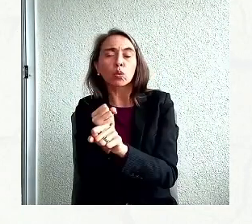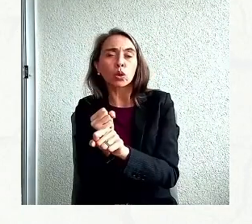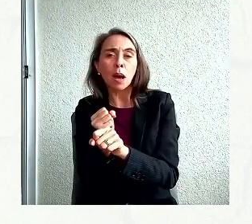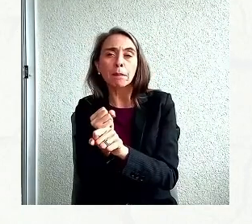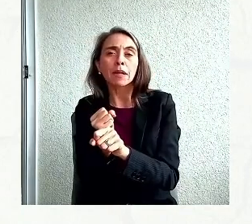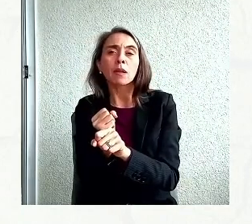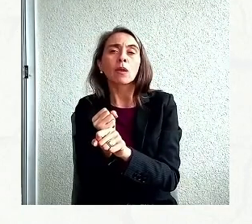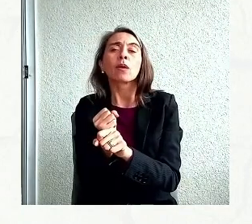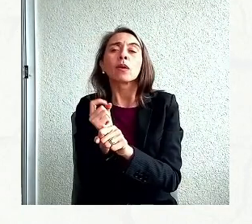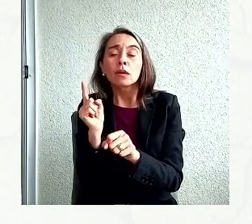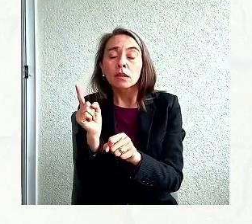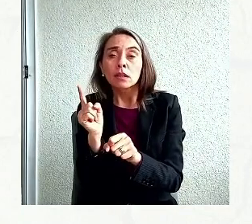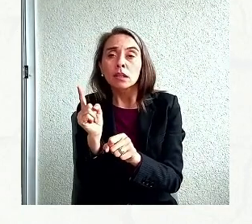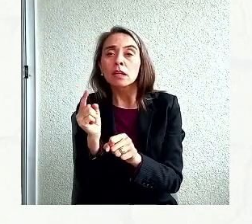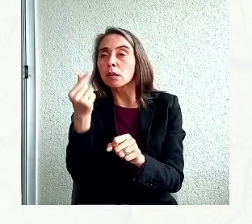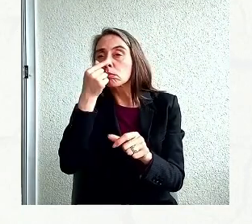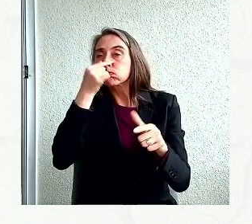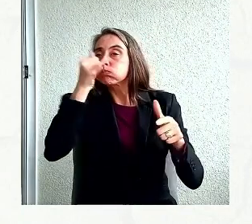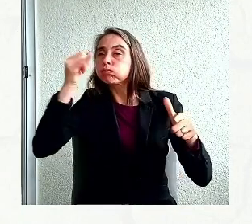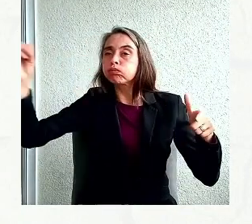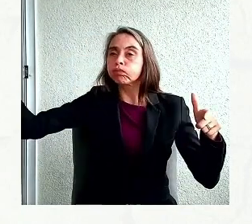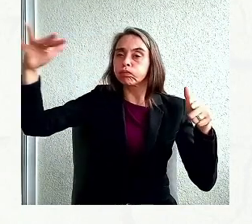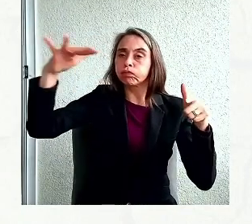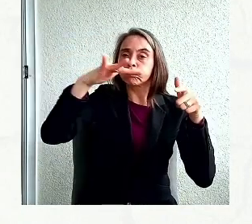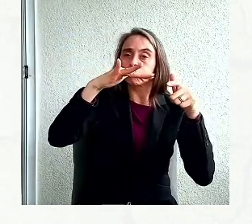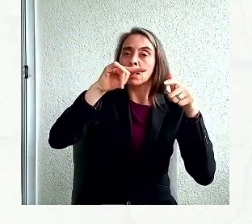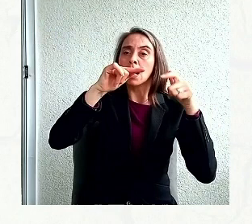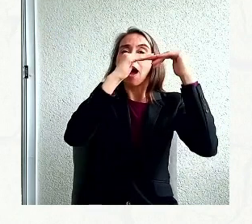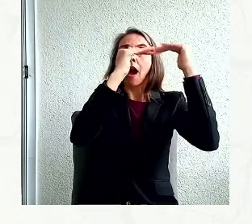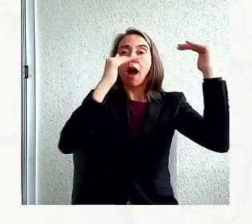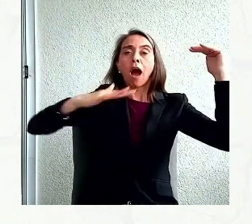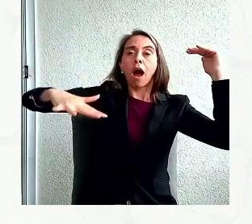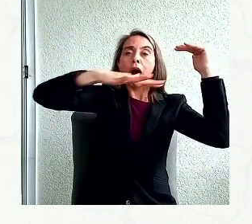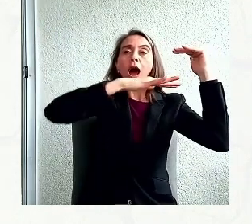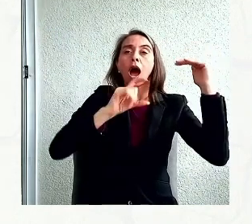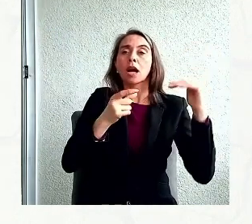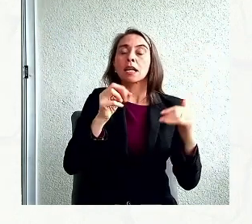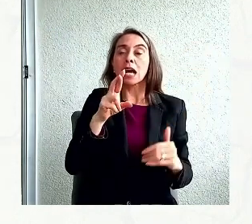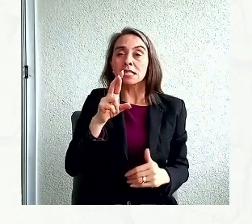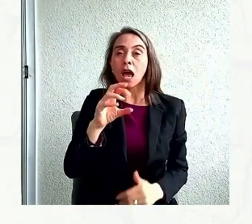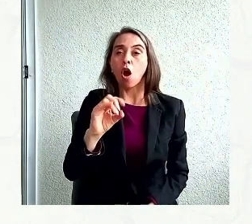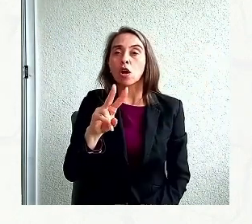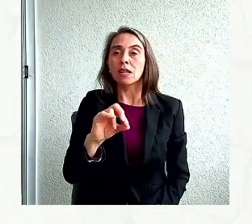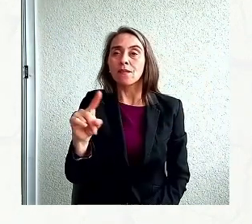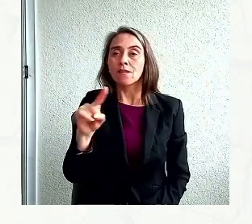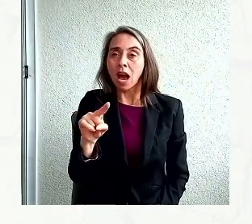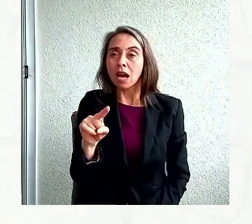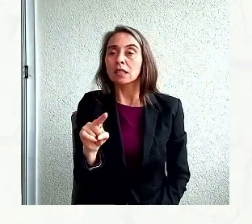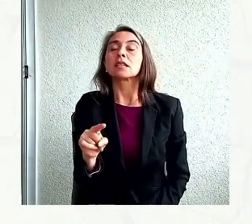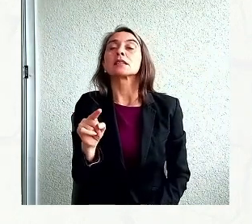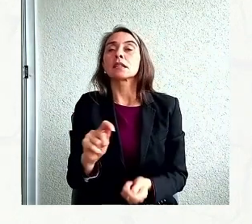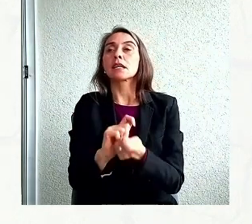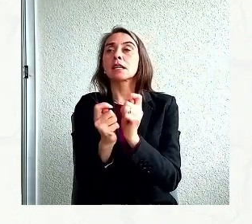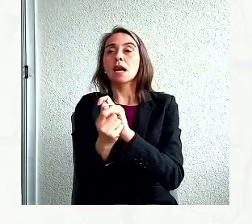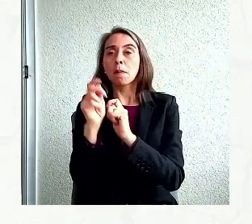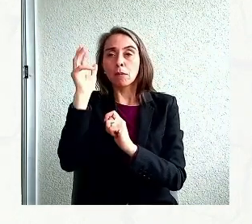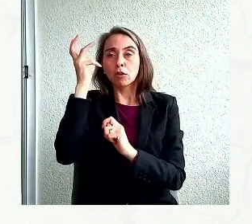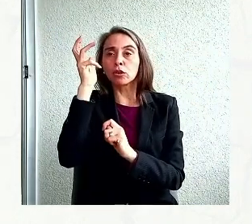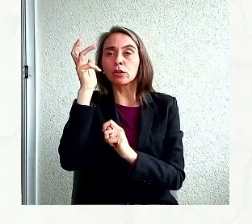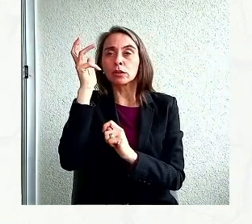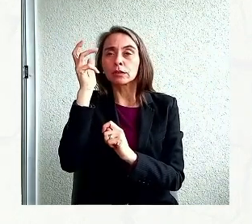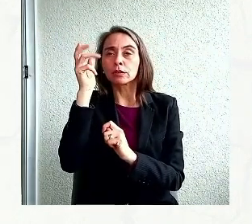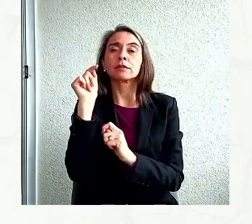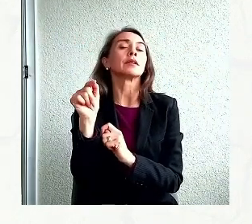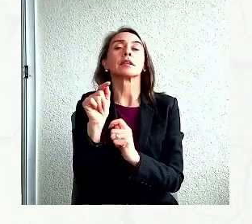que ya dijimos, ¿cierto?, que era un agente climático muy importante, tiene un 172% mayor. Fíjense que en la nieve la acumulación es del